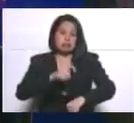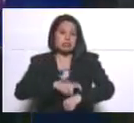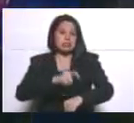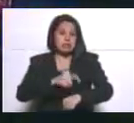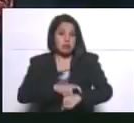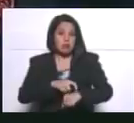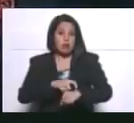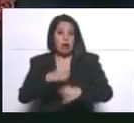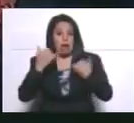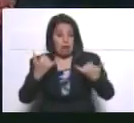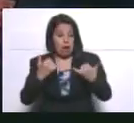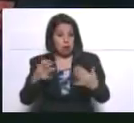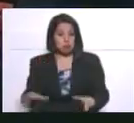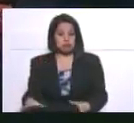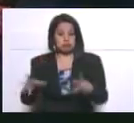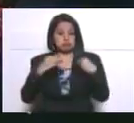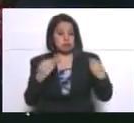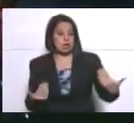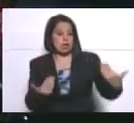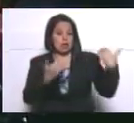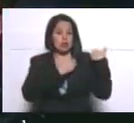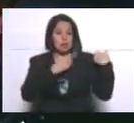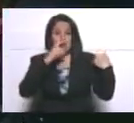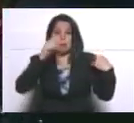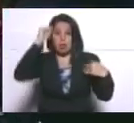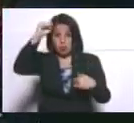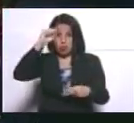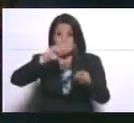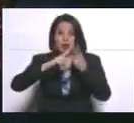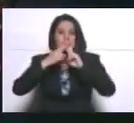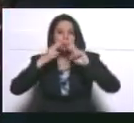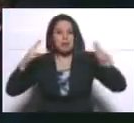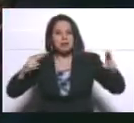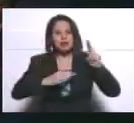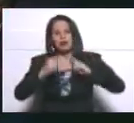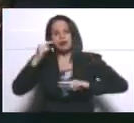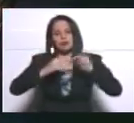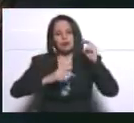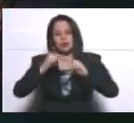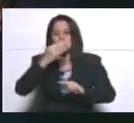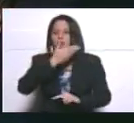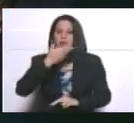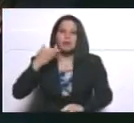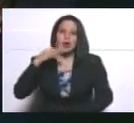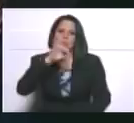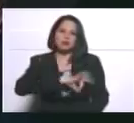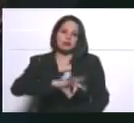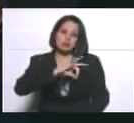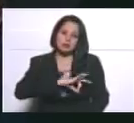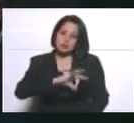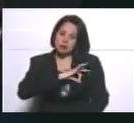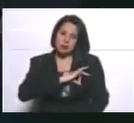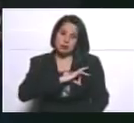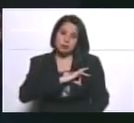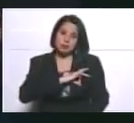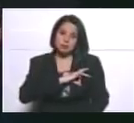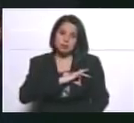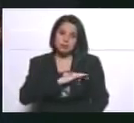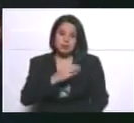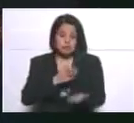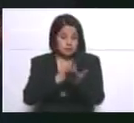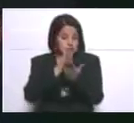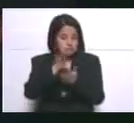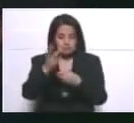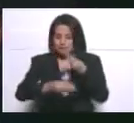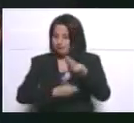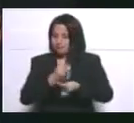Maduro ahora recientemente, para en paz construir una nueva sociedad. Okay. Eso es lo que seguimos haciendo.